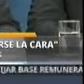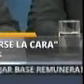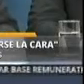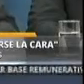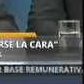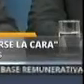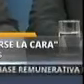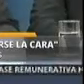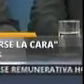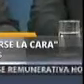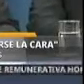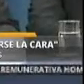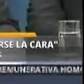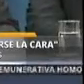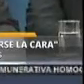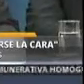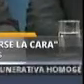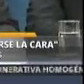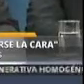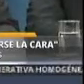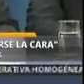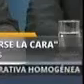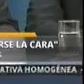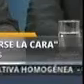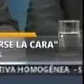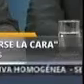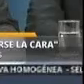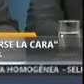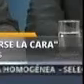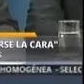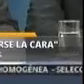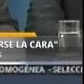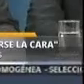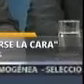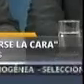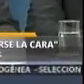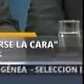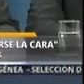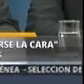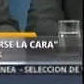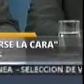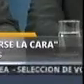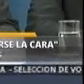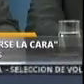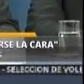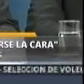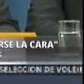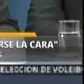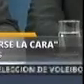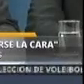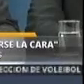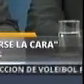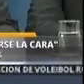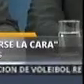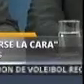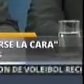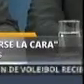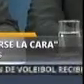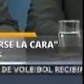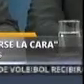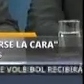Cuando llegamos a la reunión, solo se encontraba la presidenta de la sala y el presidente del Poder Judicial.